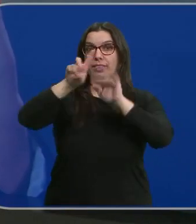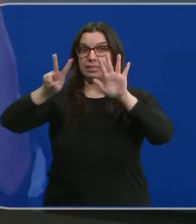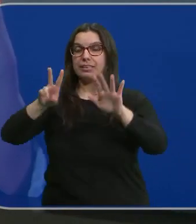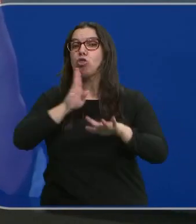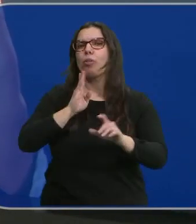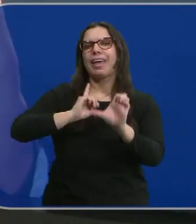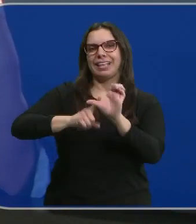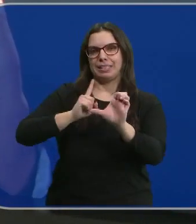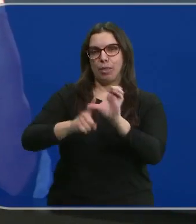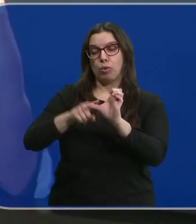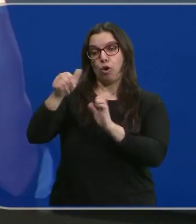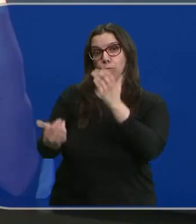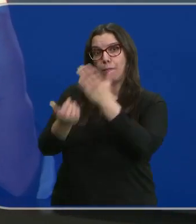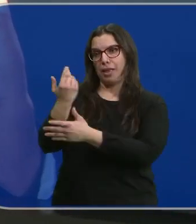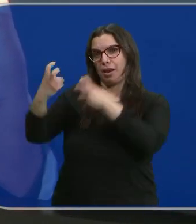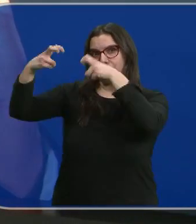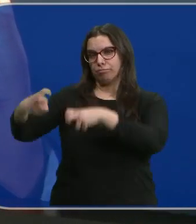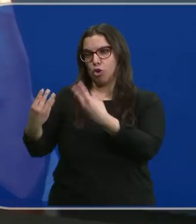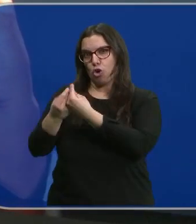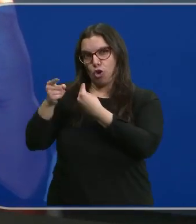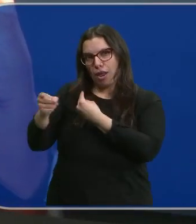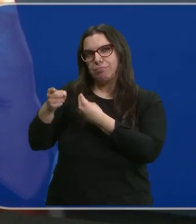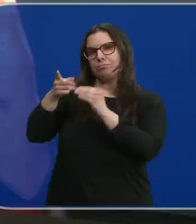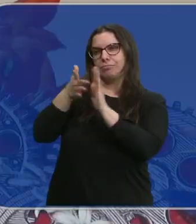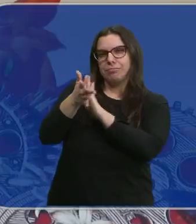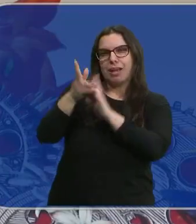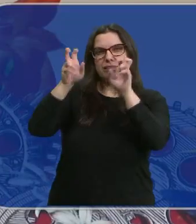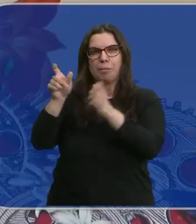él hablando de literatura y premios en una librería.